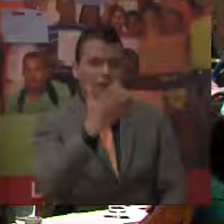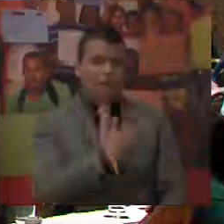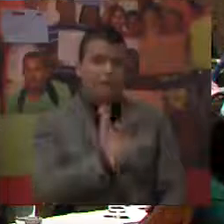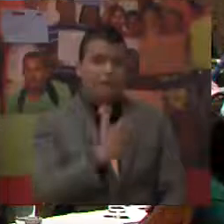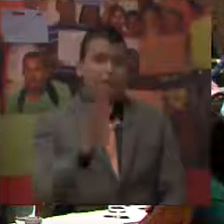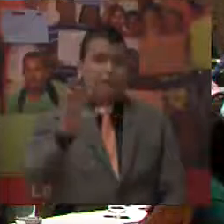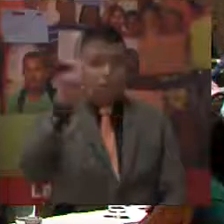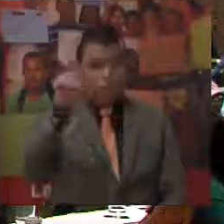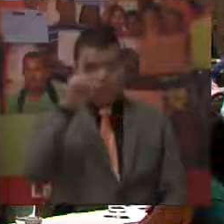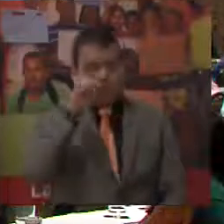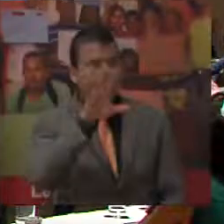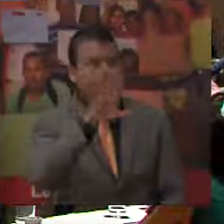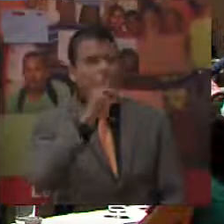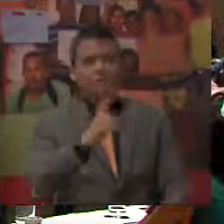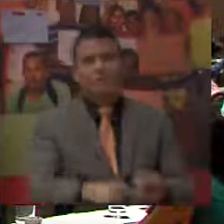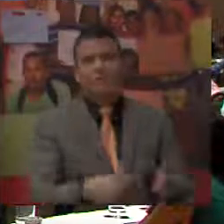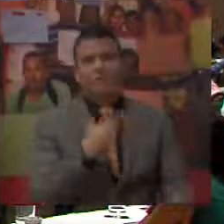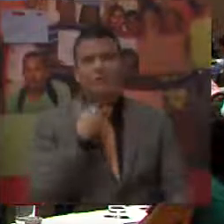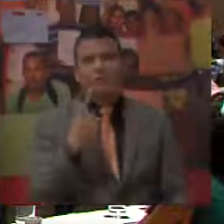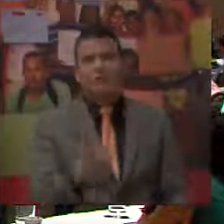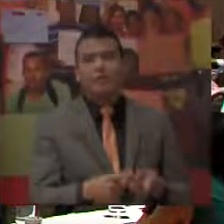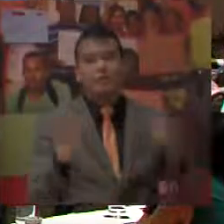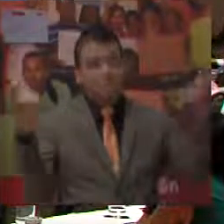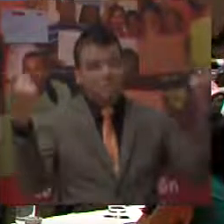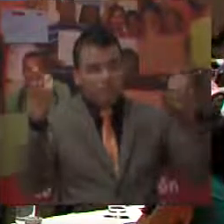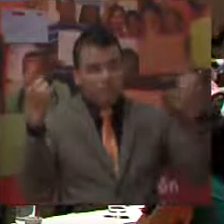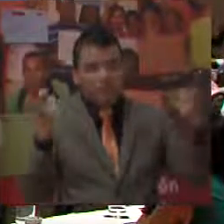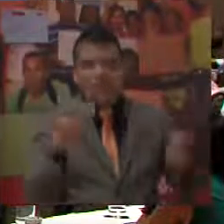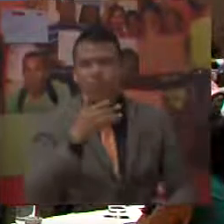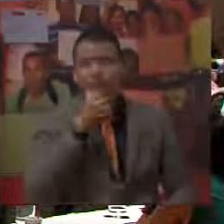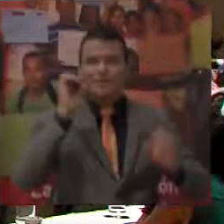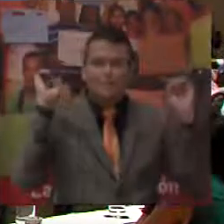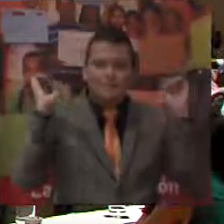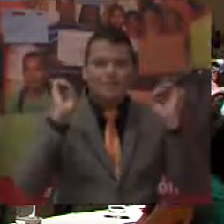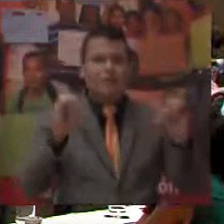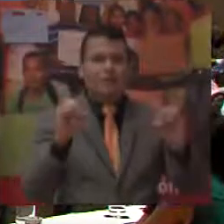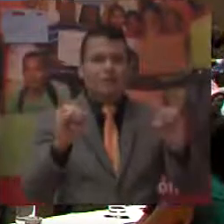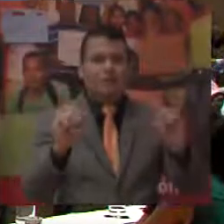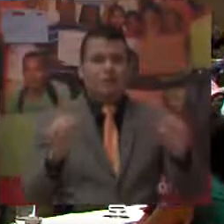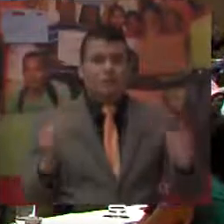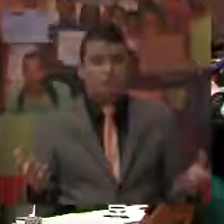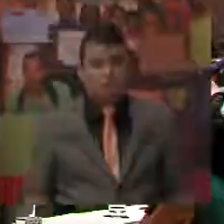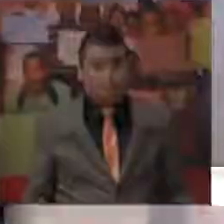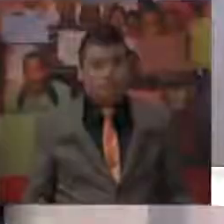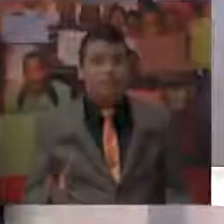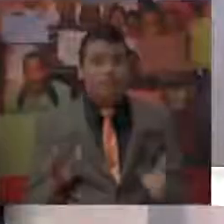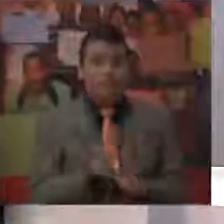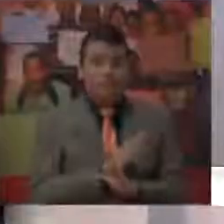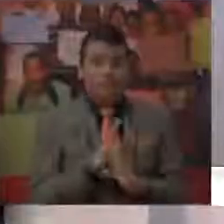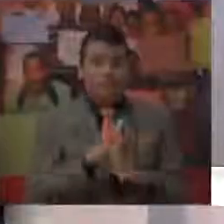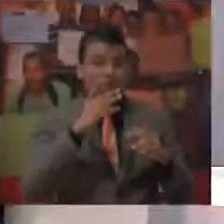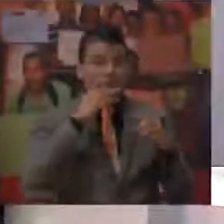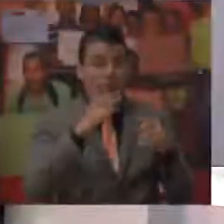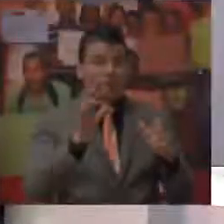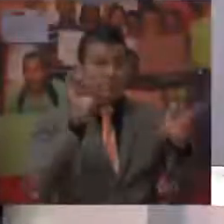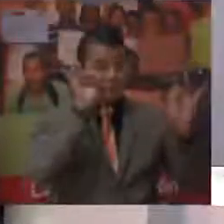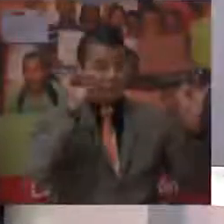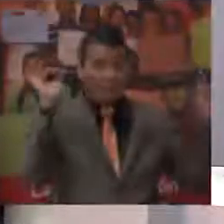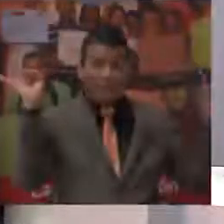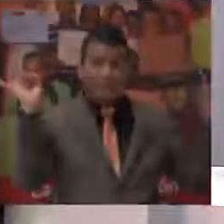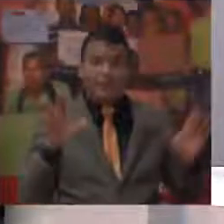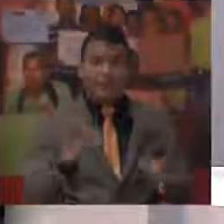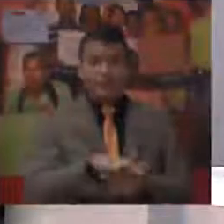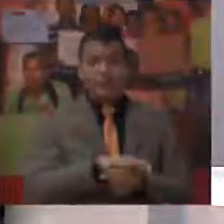puede contratar, no le pueden vender ni siquiera un tamal al Estado. Entonces, esta es una de las problemáticas más graves que trae